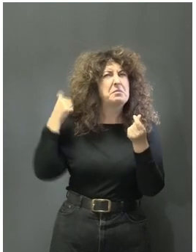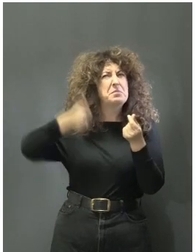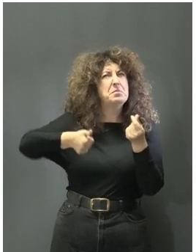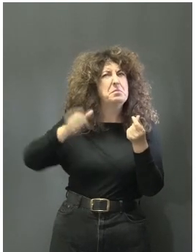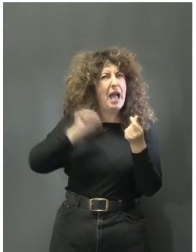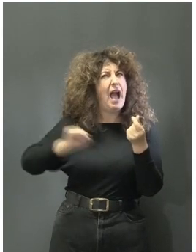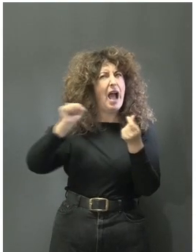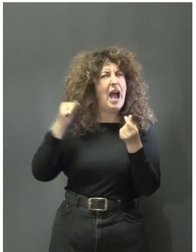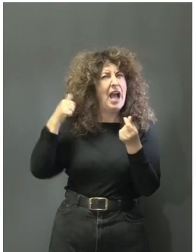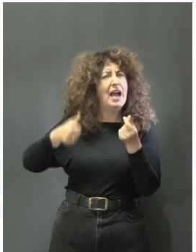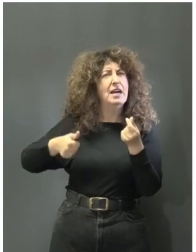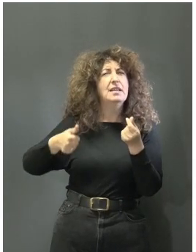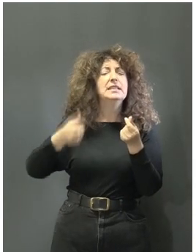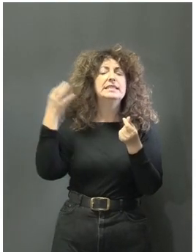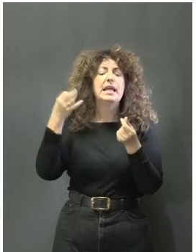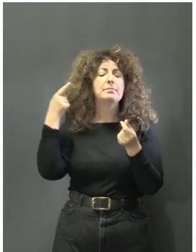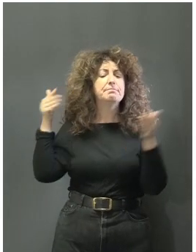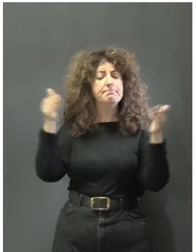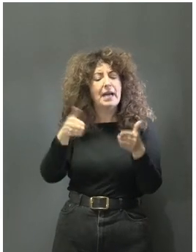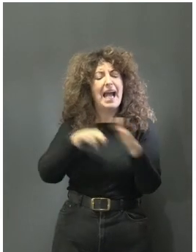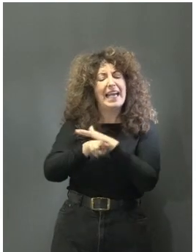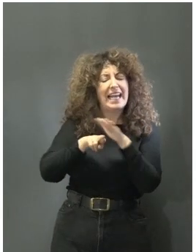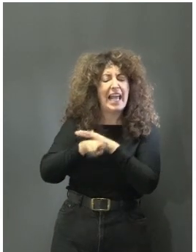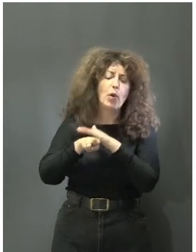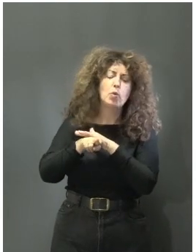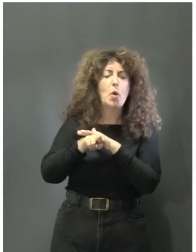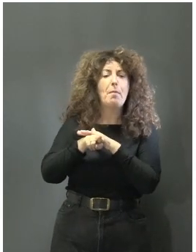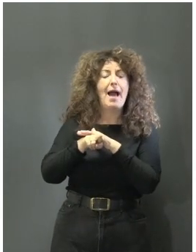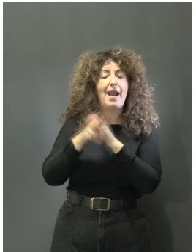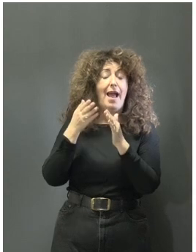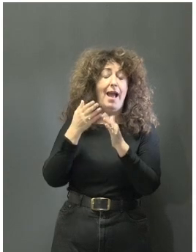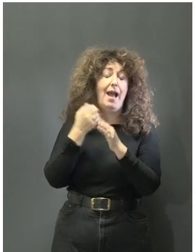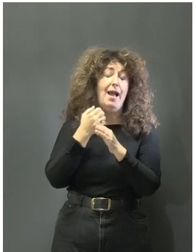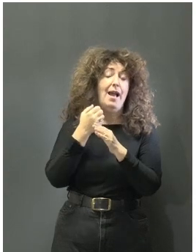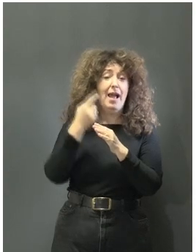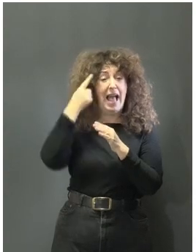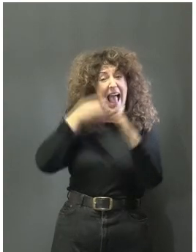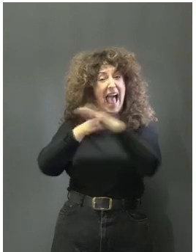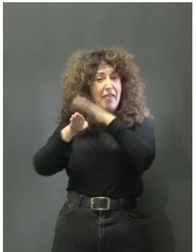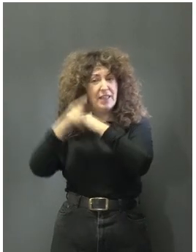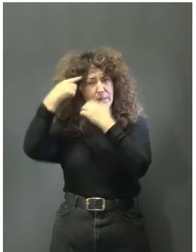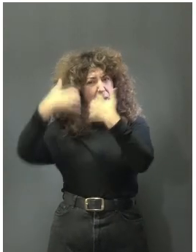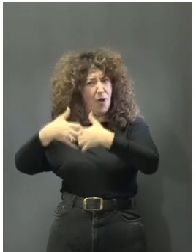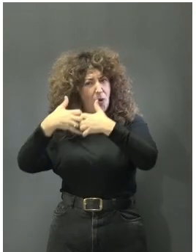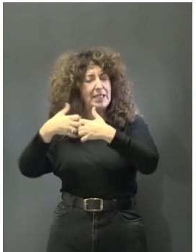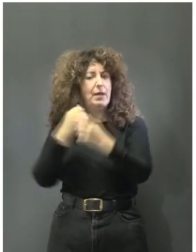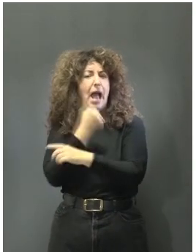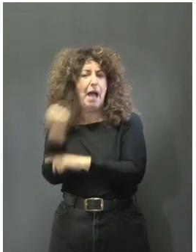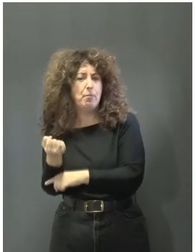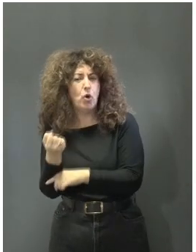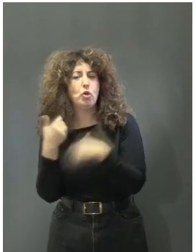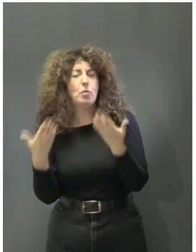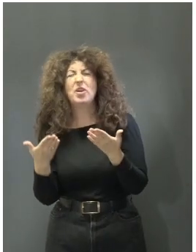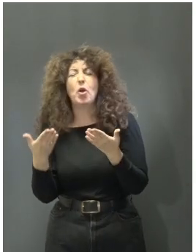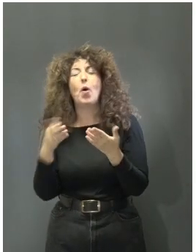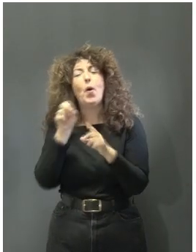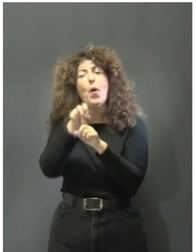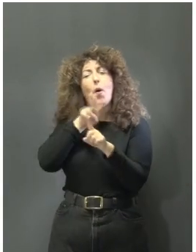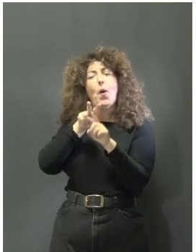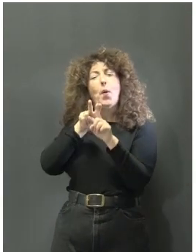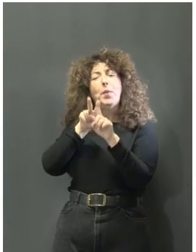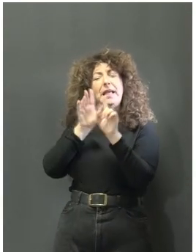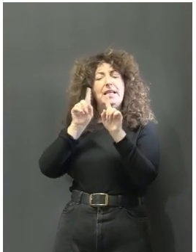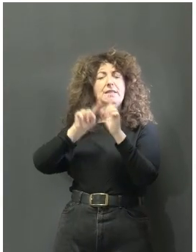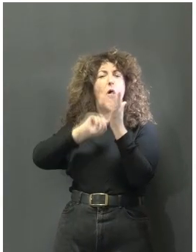pensado en los recursos de apoyo a la accesibilidad cognitiva más que a la visión completa, ¿no? De lo que es o lo que debe ser